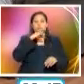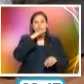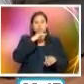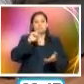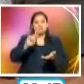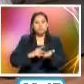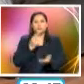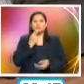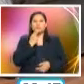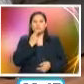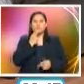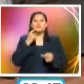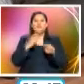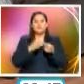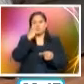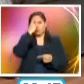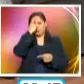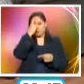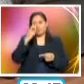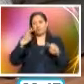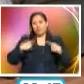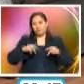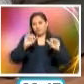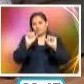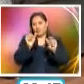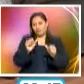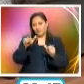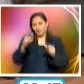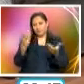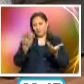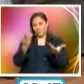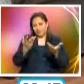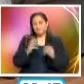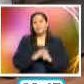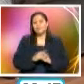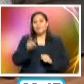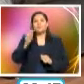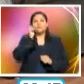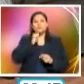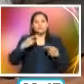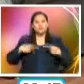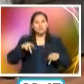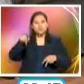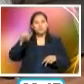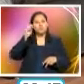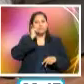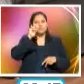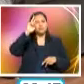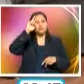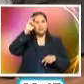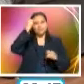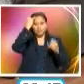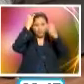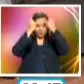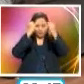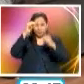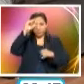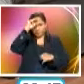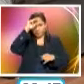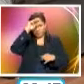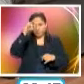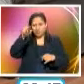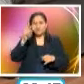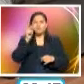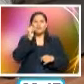los artistas, ¿no? Desde hace siglos, porque siempre han sido personas con una gran imaginación, con una gran capacidad